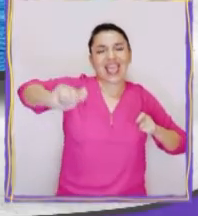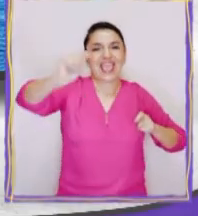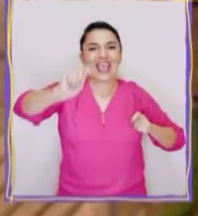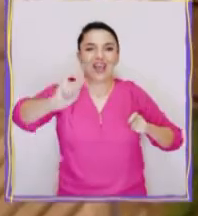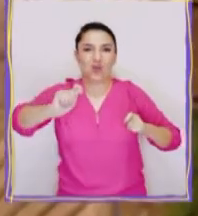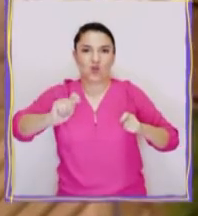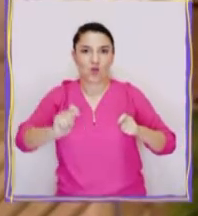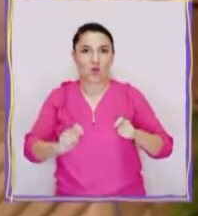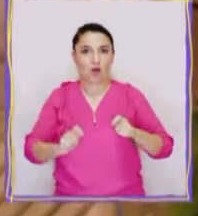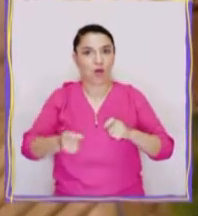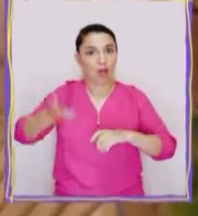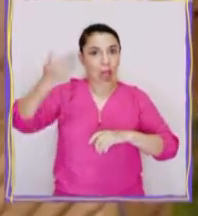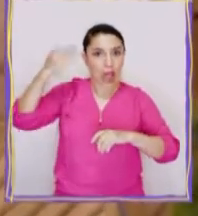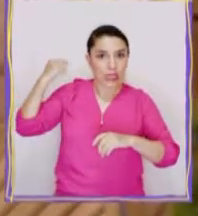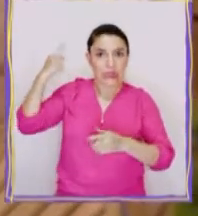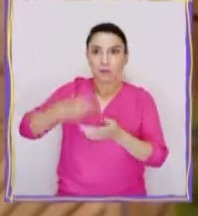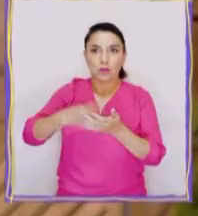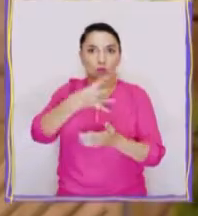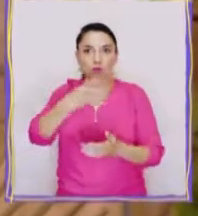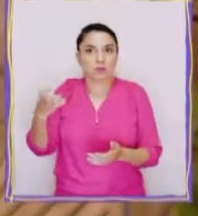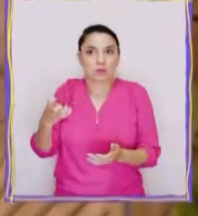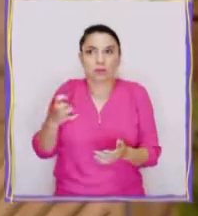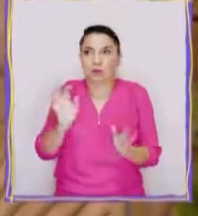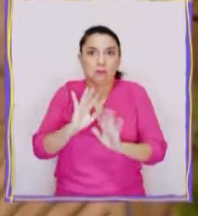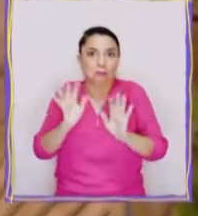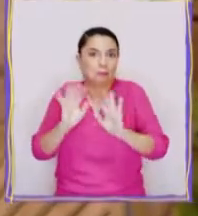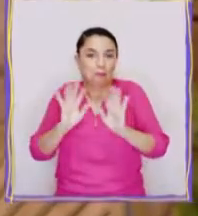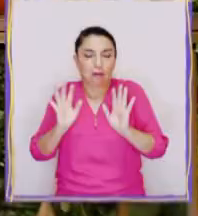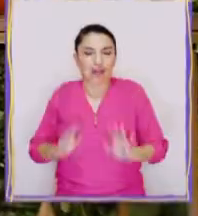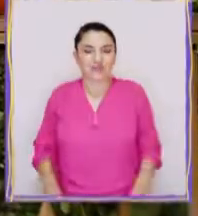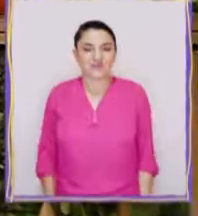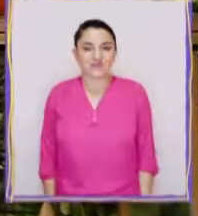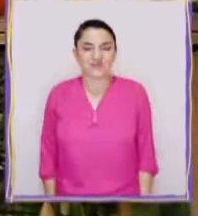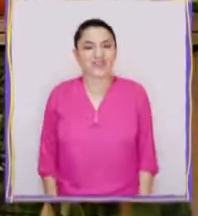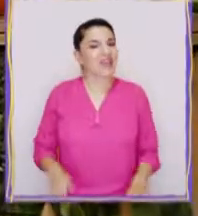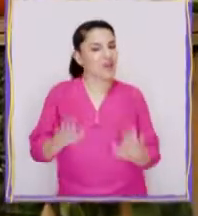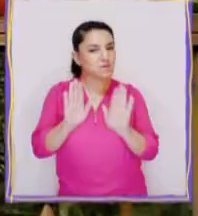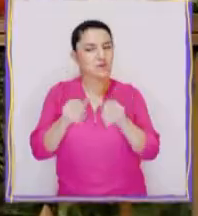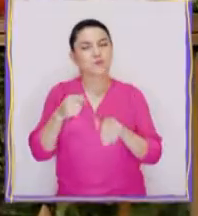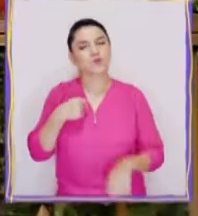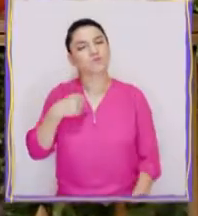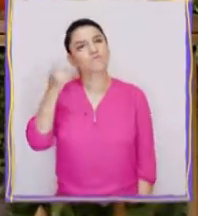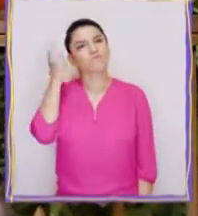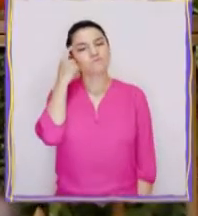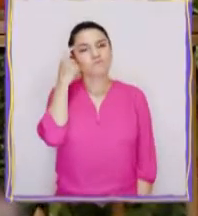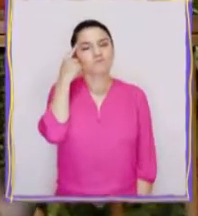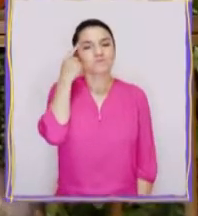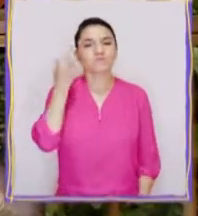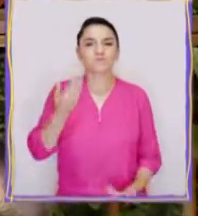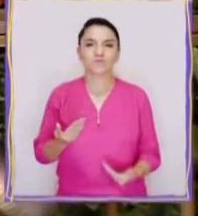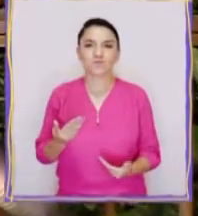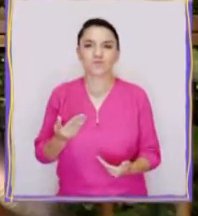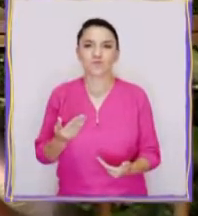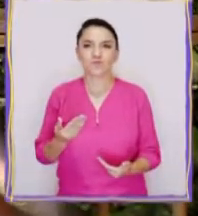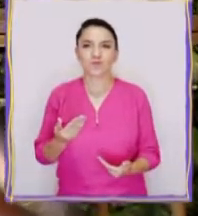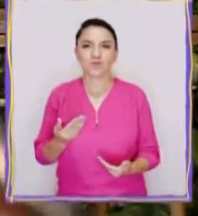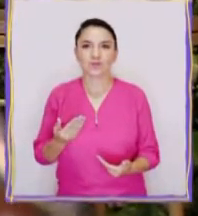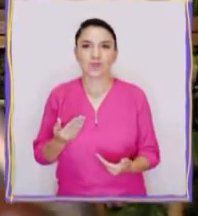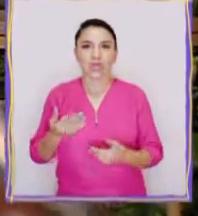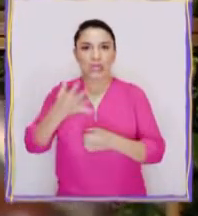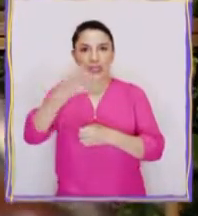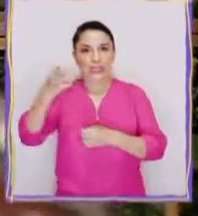lejos de lo que cualquier marino del siglo XV hubiese podido imaginar. Es por esto mismo que me pregunto, si